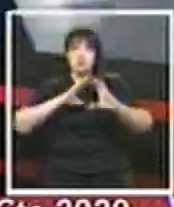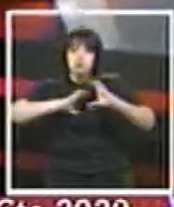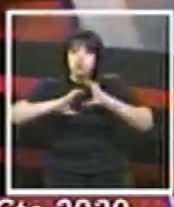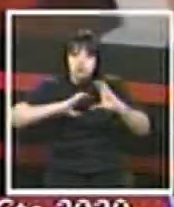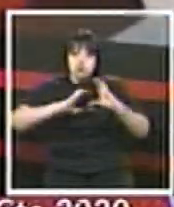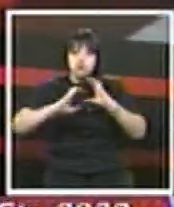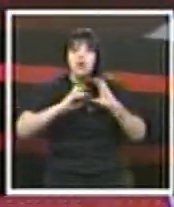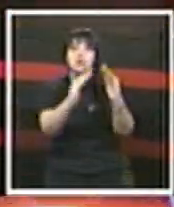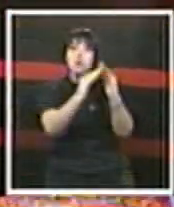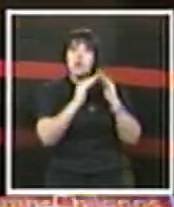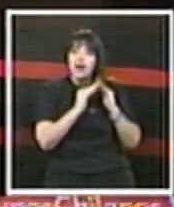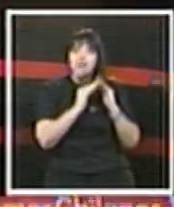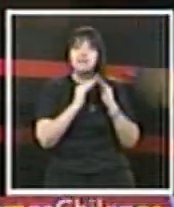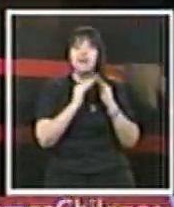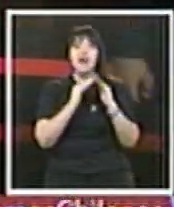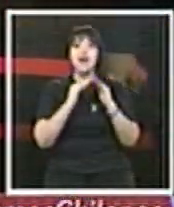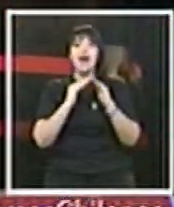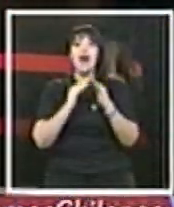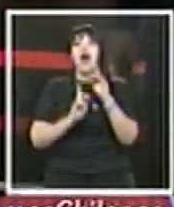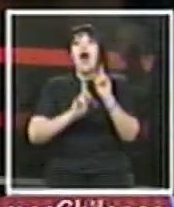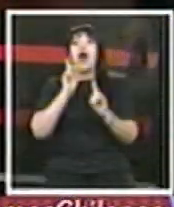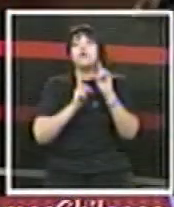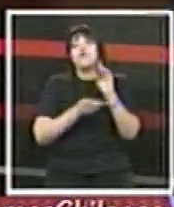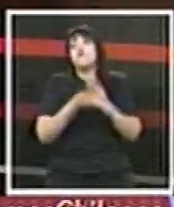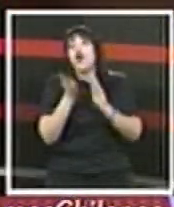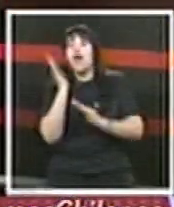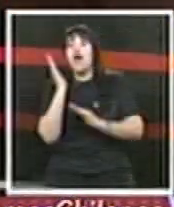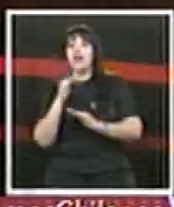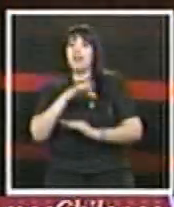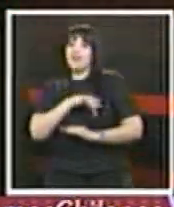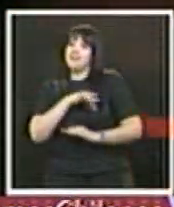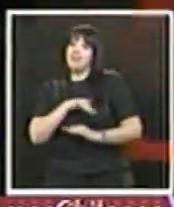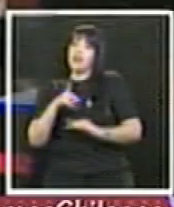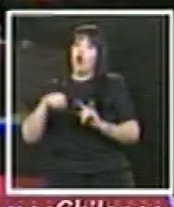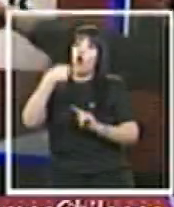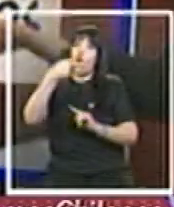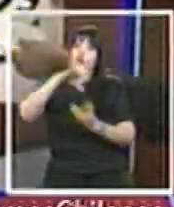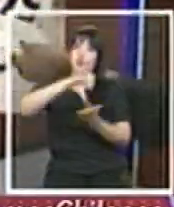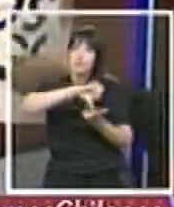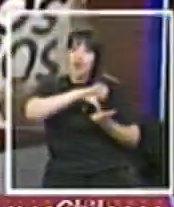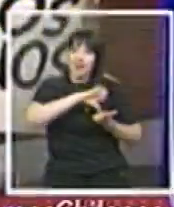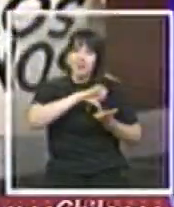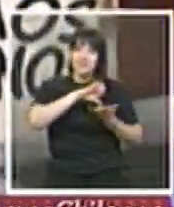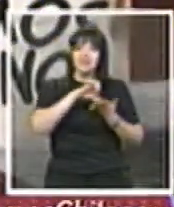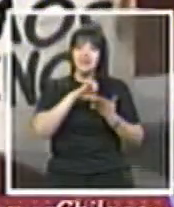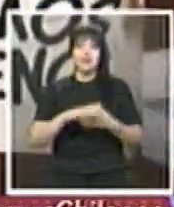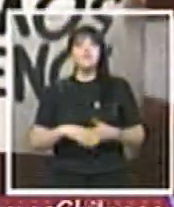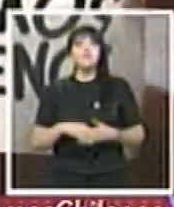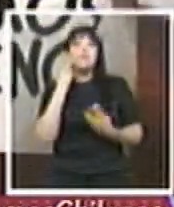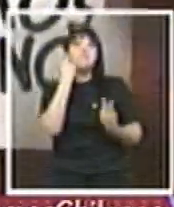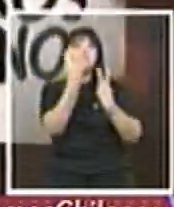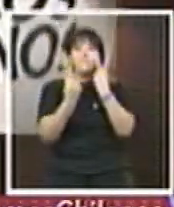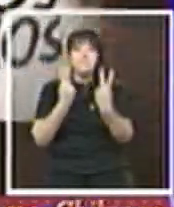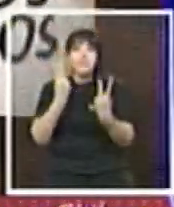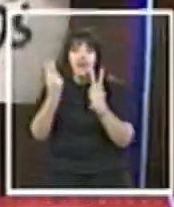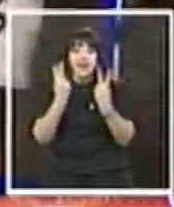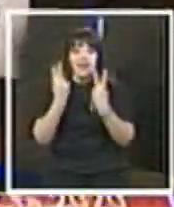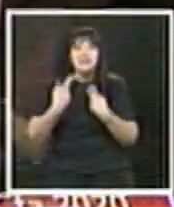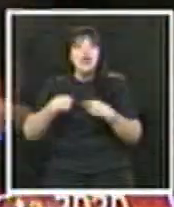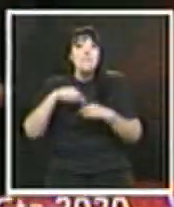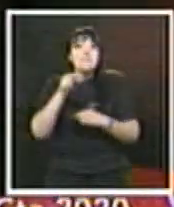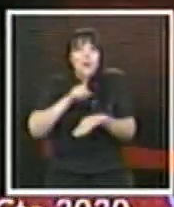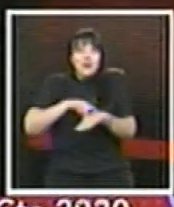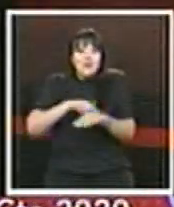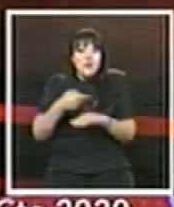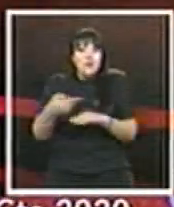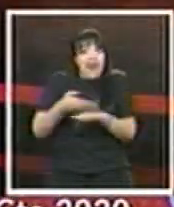sus casas, en sus lugares, en sus ciudades, algunos fuera de Chile también. A ver, a ver quién aparece. Pablo, mira, ahí está. Gino. Pablo Ramírez, que estuvo hace un rato con el Vamos